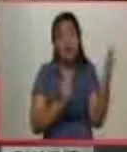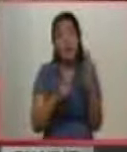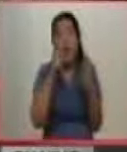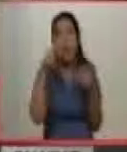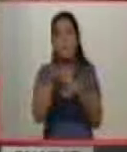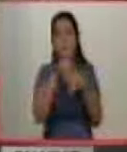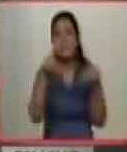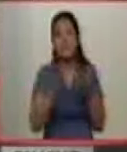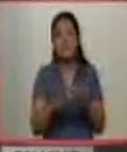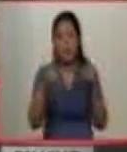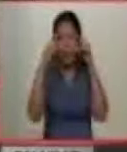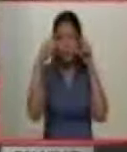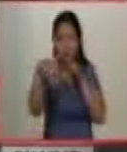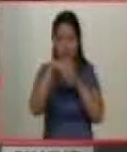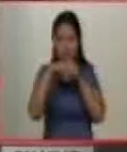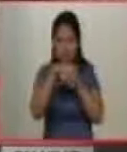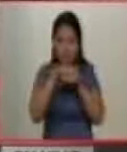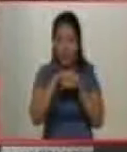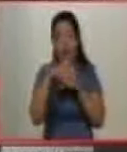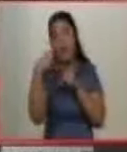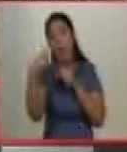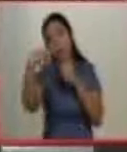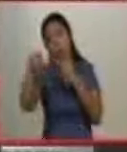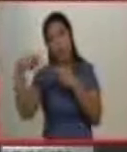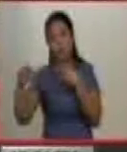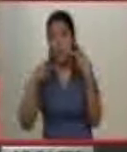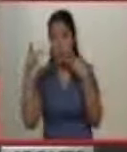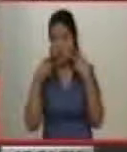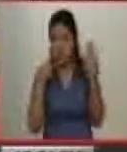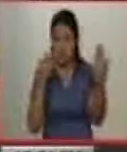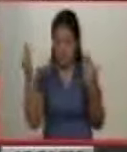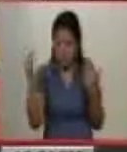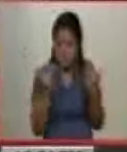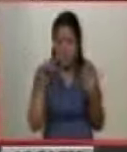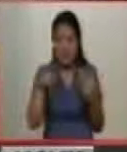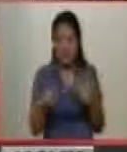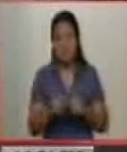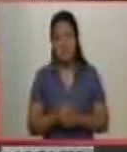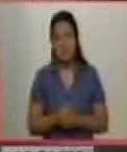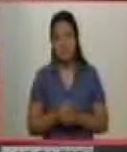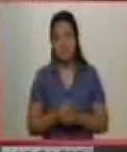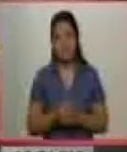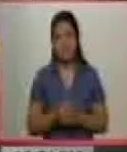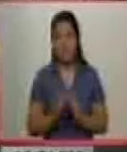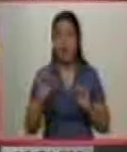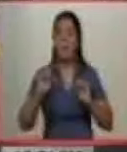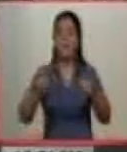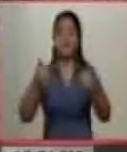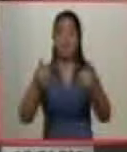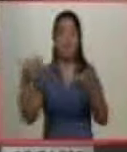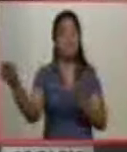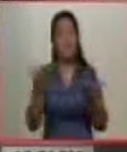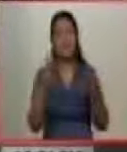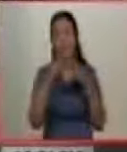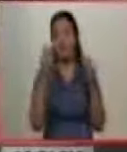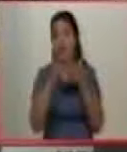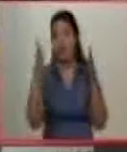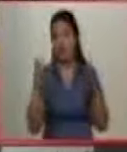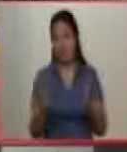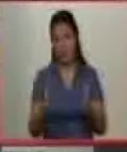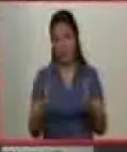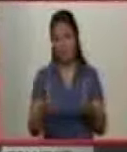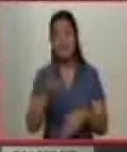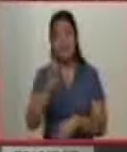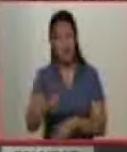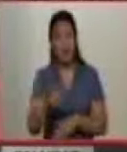Educación, Héctor Rodríguez, y de más autoridades políticas de nuestro país, que van a hacer como una especie de instalación del congreso y dar la bienvenida a todos los estudiantes y